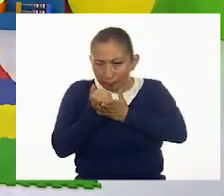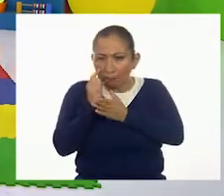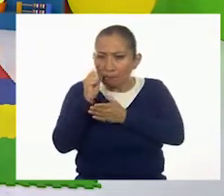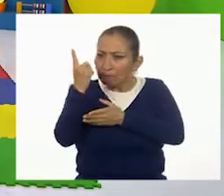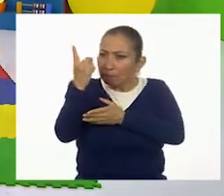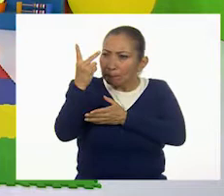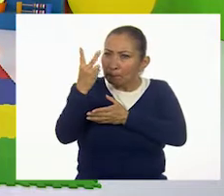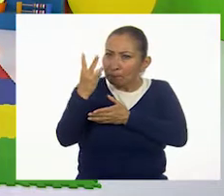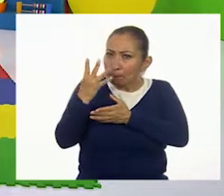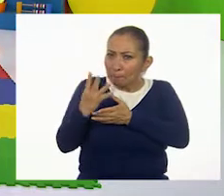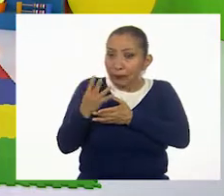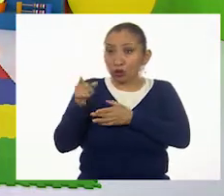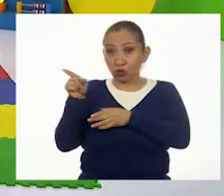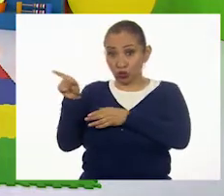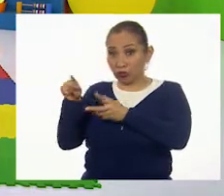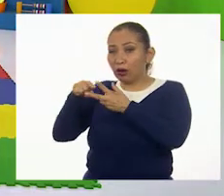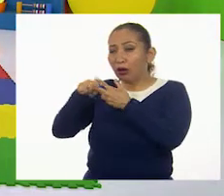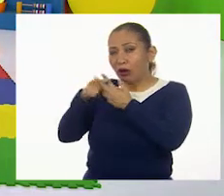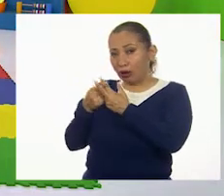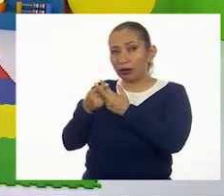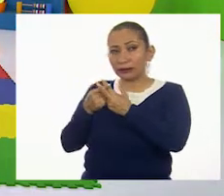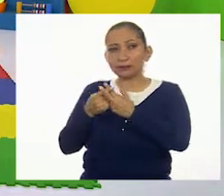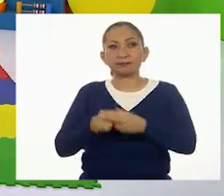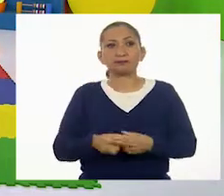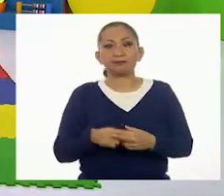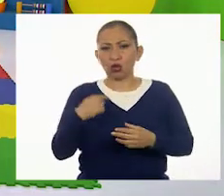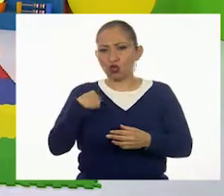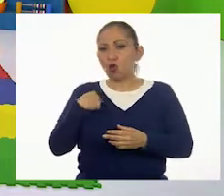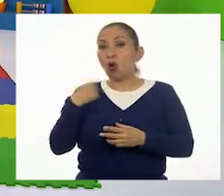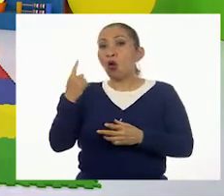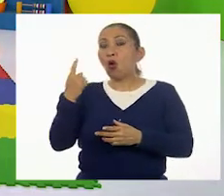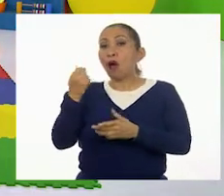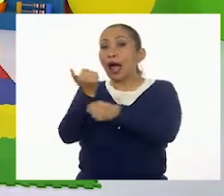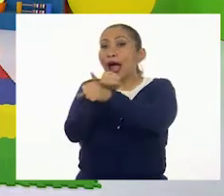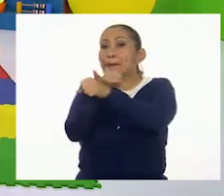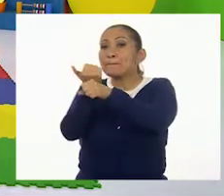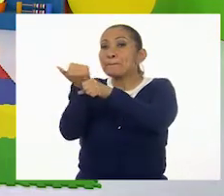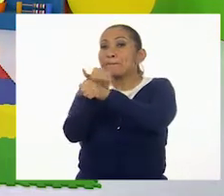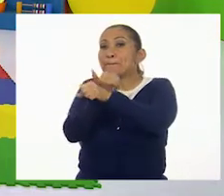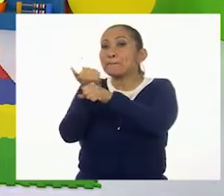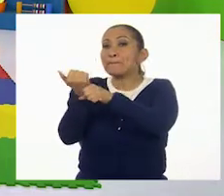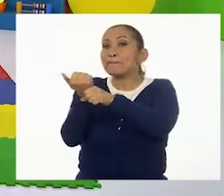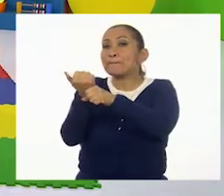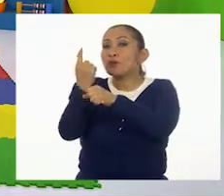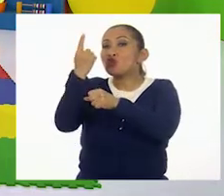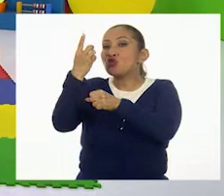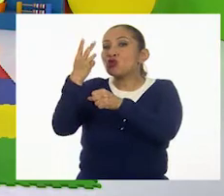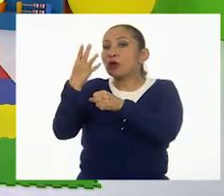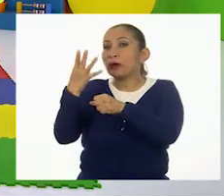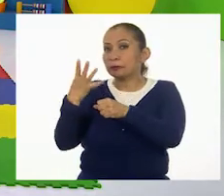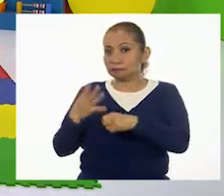contar. ¿Quieres empezar tú? Sí, voy a comenzar con los amarillos.